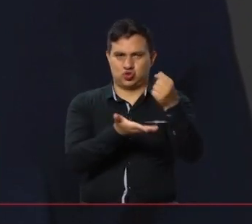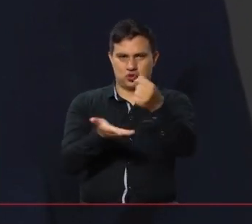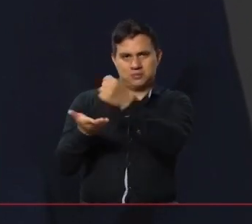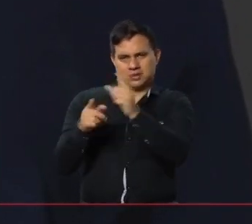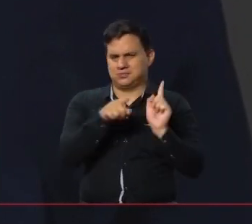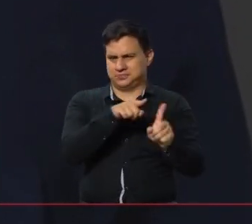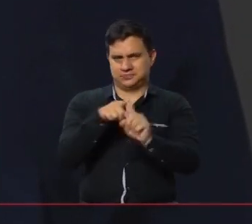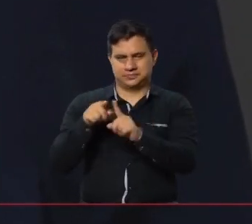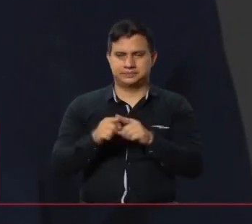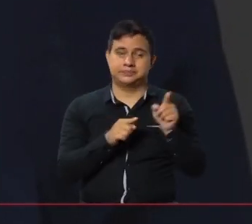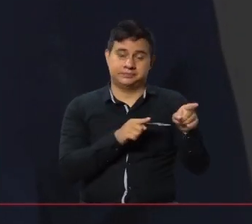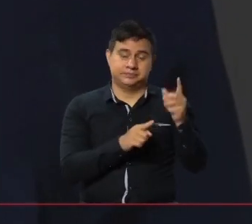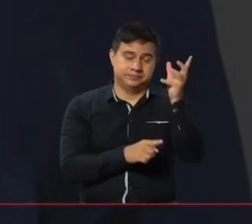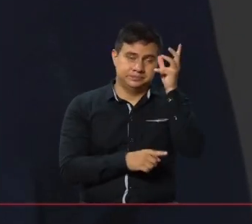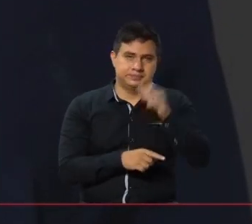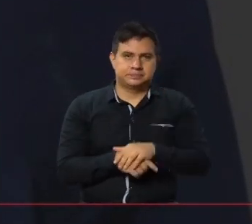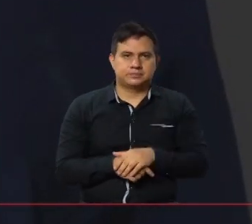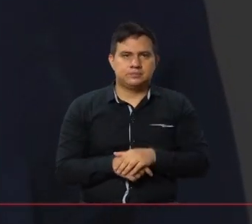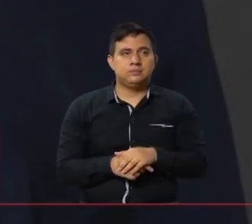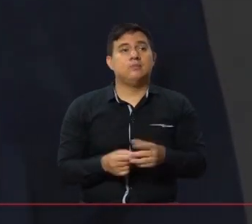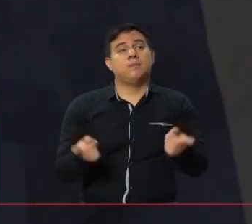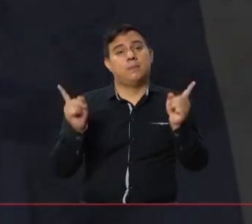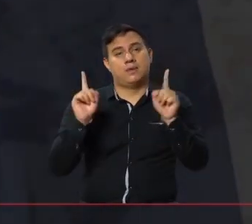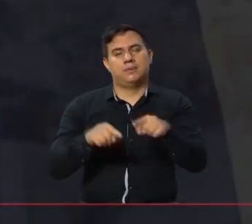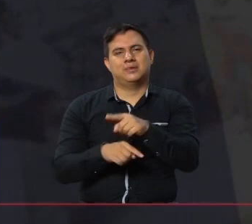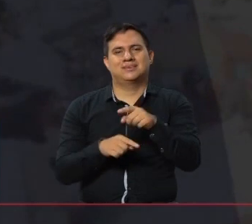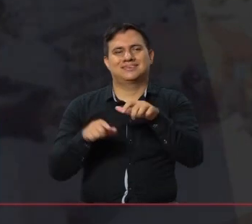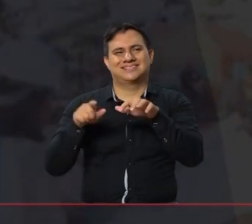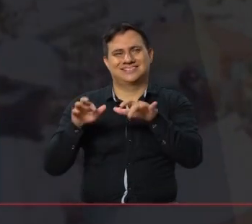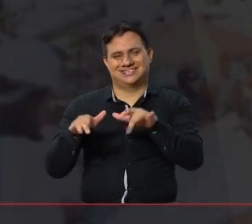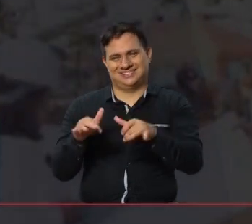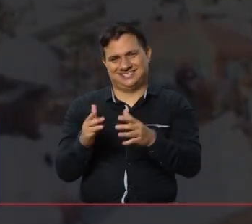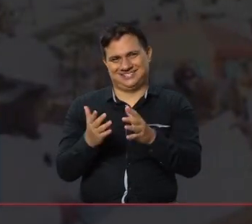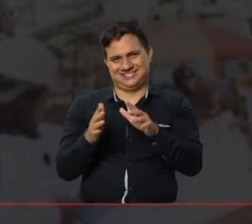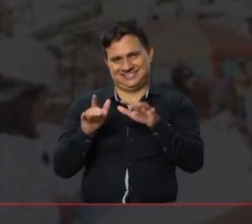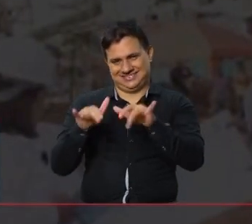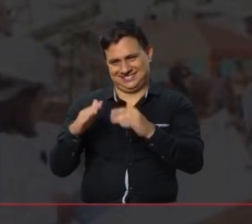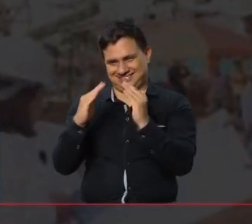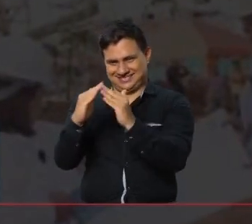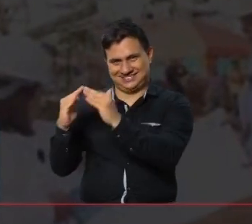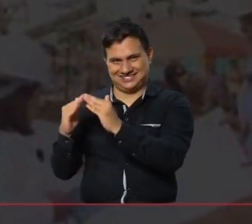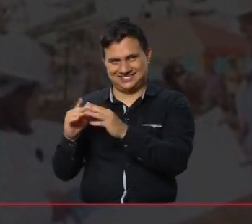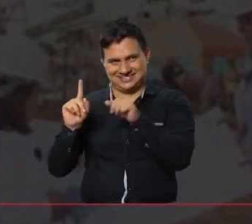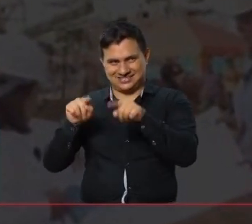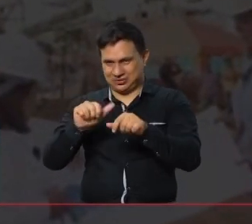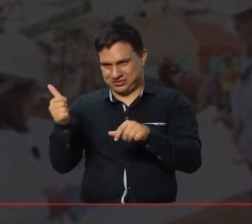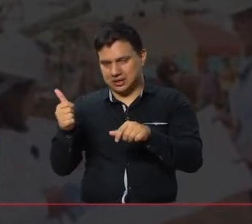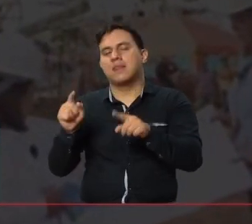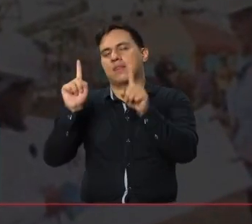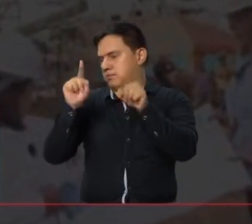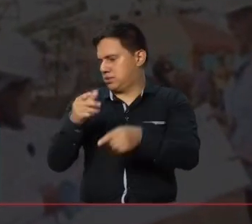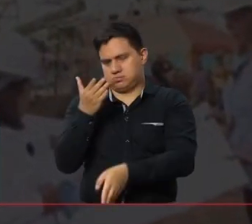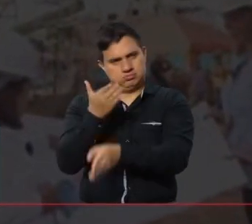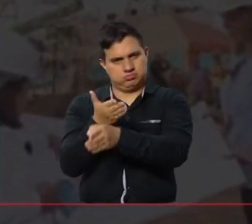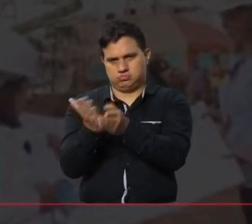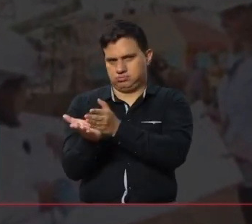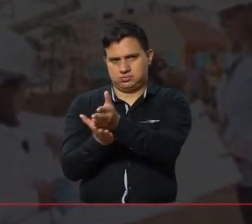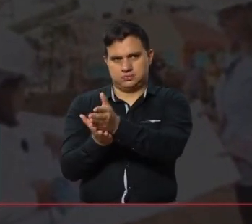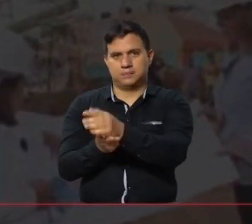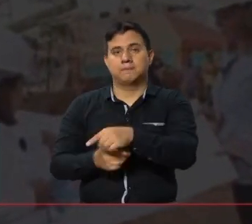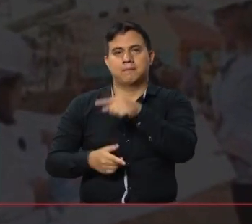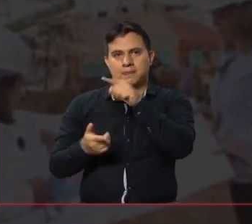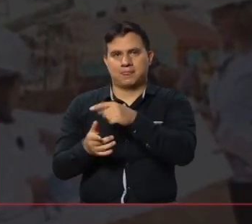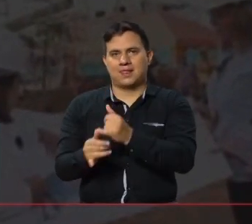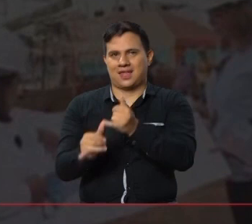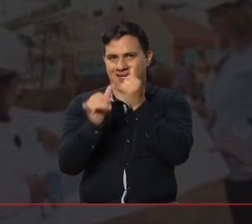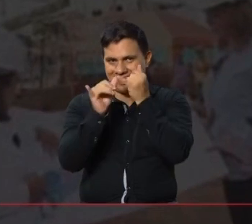otra parte Adriana Gómez Millán actual secretaria de vivienda y hábitat seguirá a cargo de ese despacho Gómez es ingeniera civil